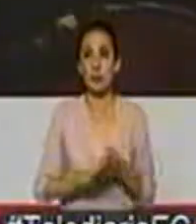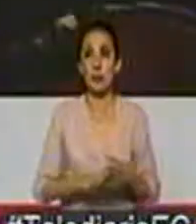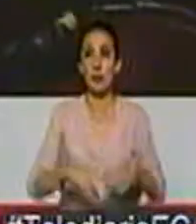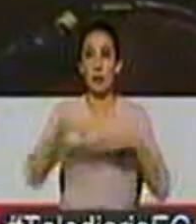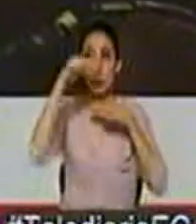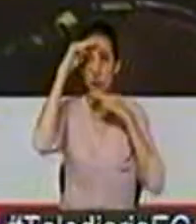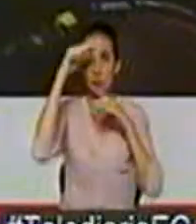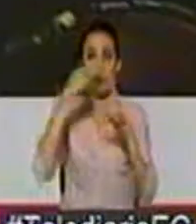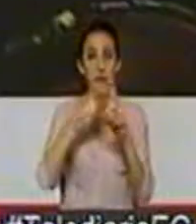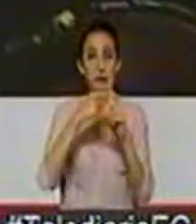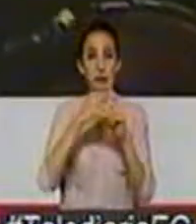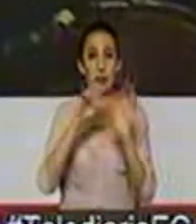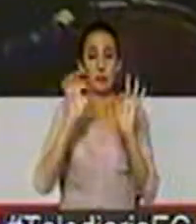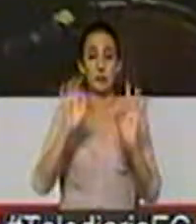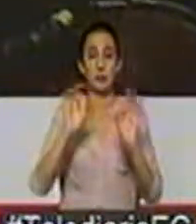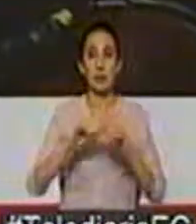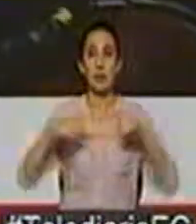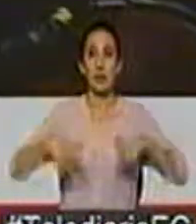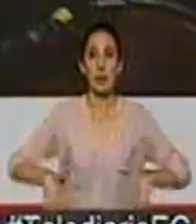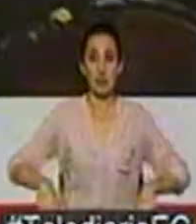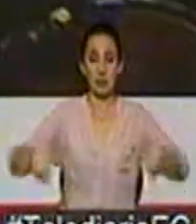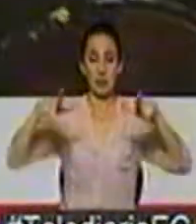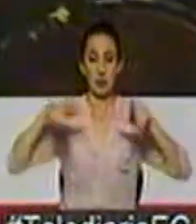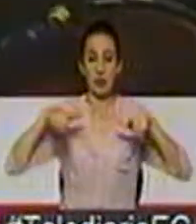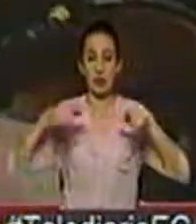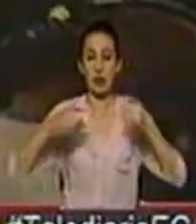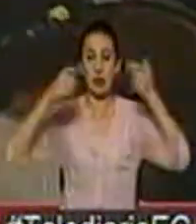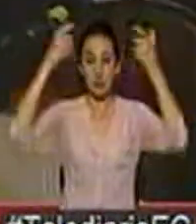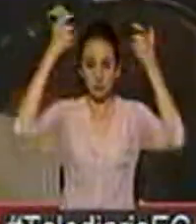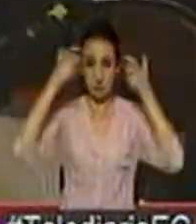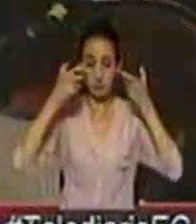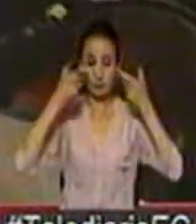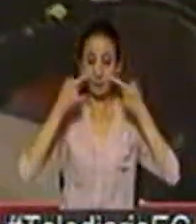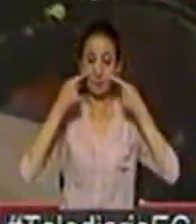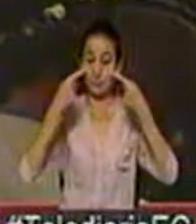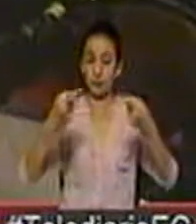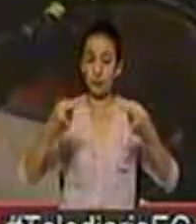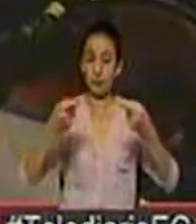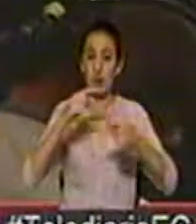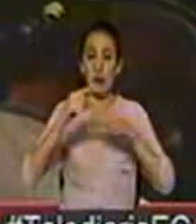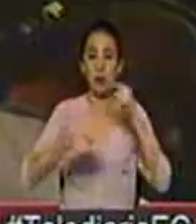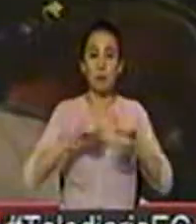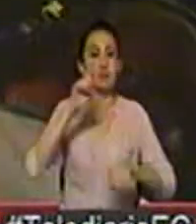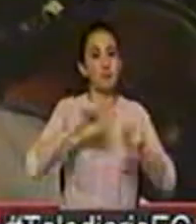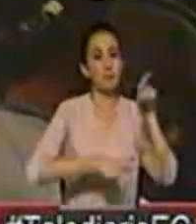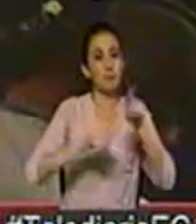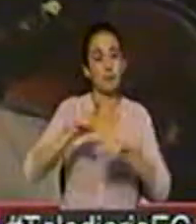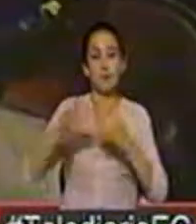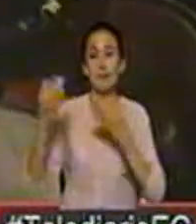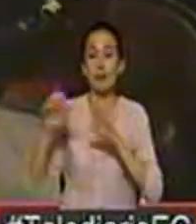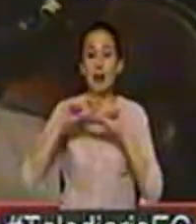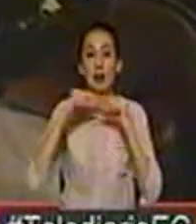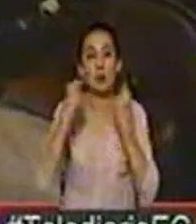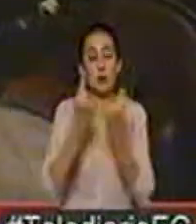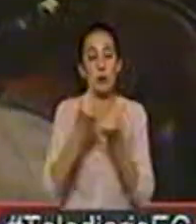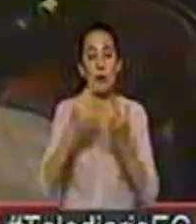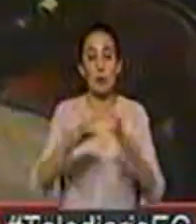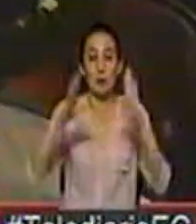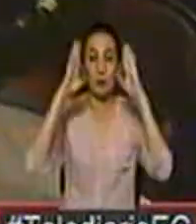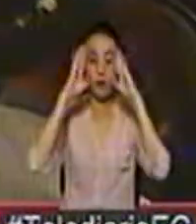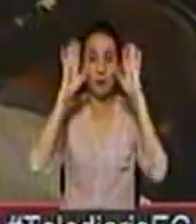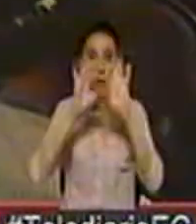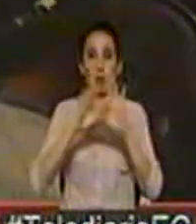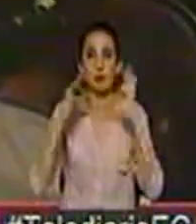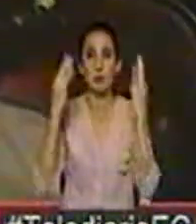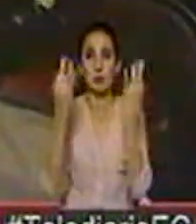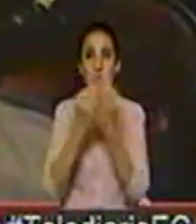noticias para nuestro país. El presidente de la República, Lenín Moreno, fue testigo de honor en la graduación de la primera promoción del sistema de atención familiar